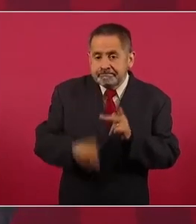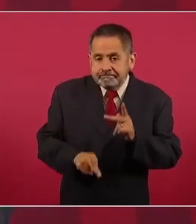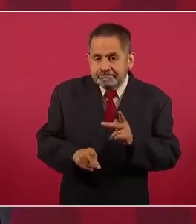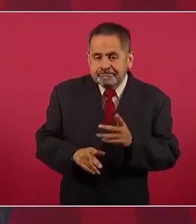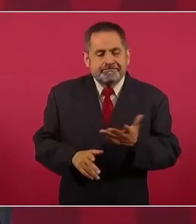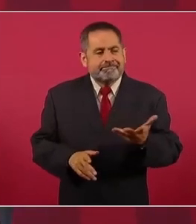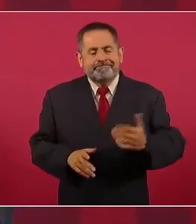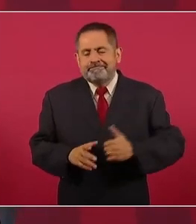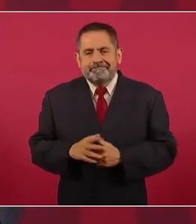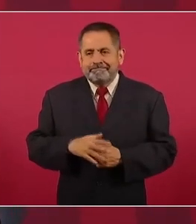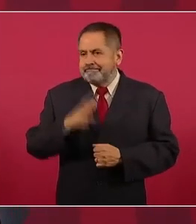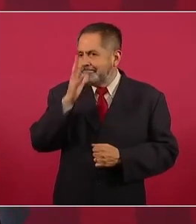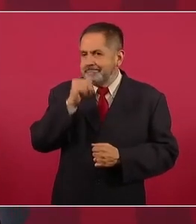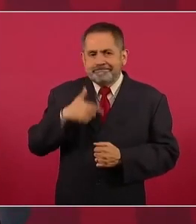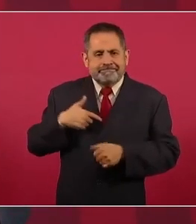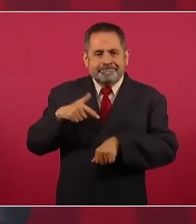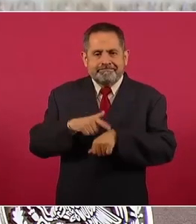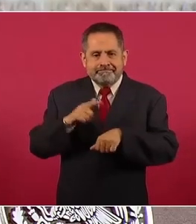participar en algo así